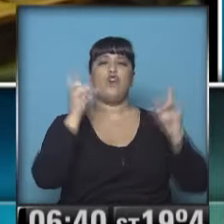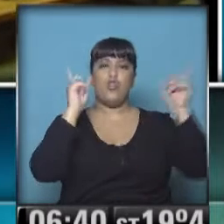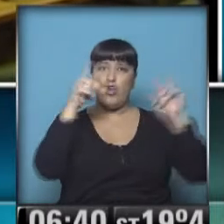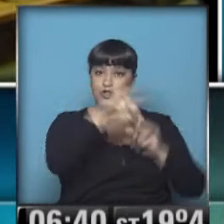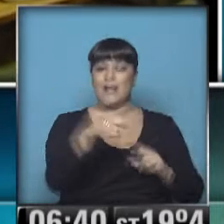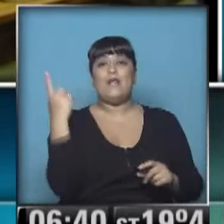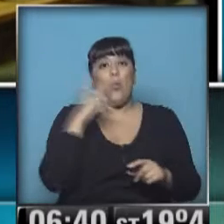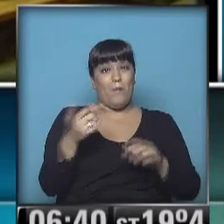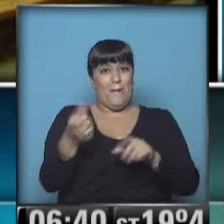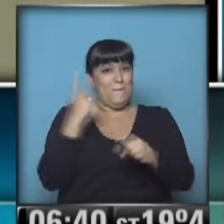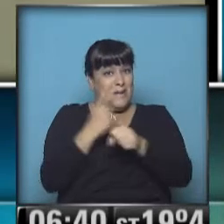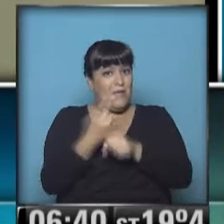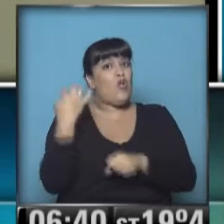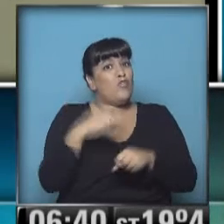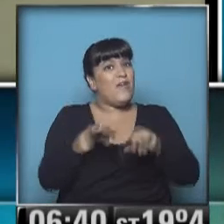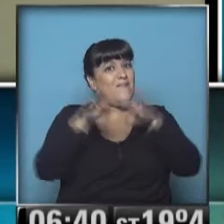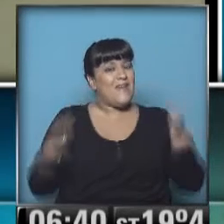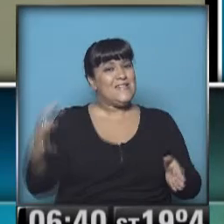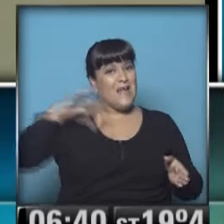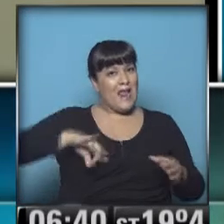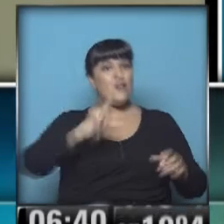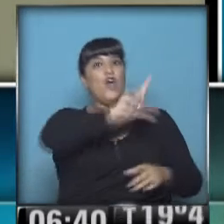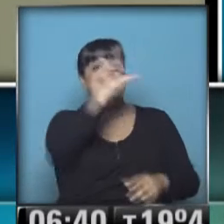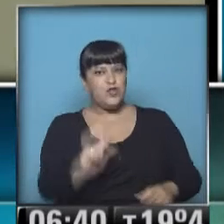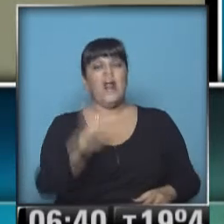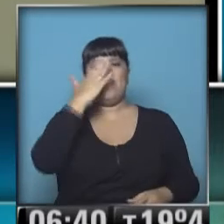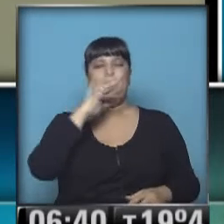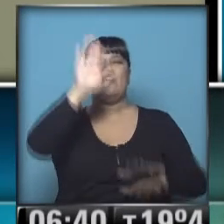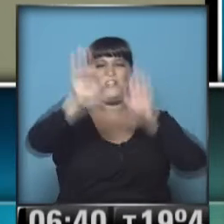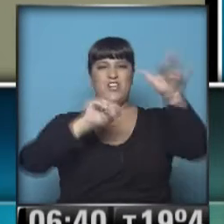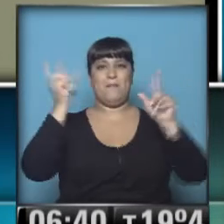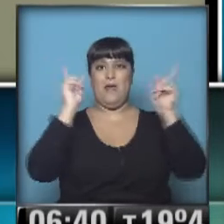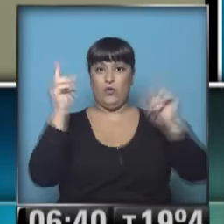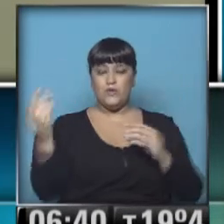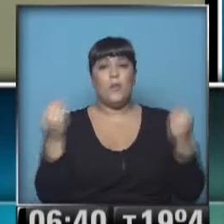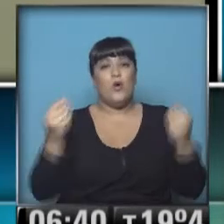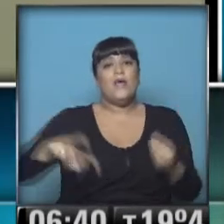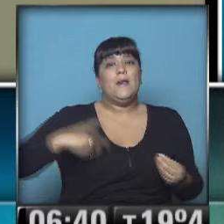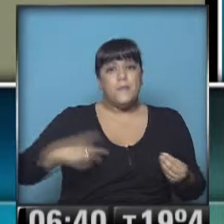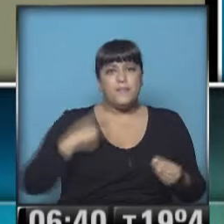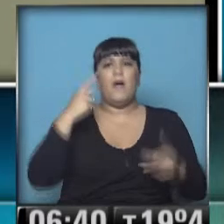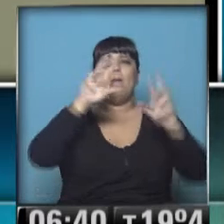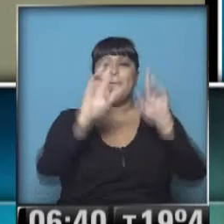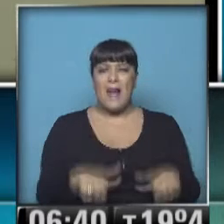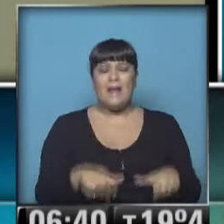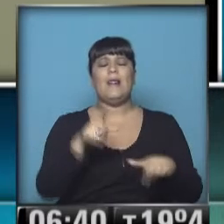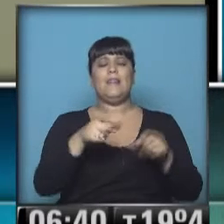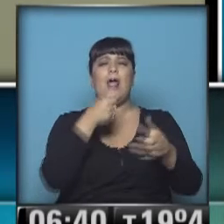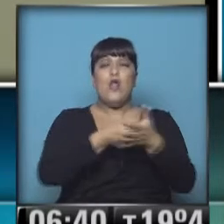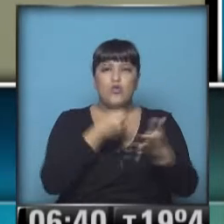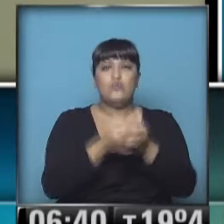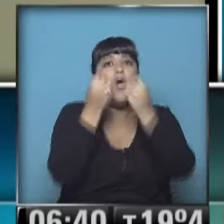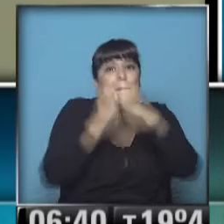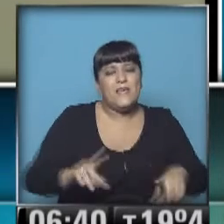discusiones salariales a nivel nacional. Fue luego de que la Federación de Educadores anunciara un plan de lucha que comenzaría con una